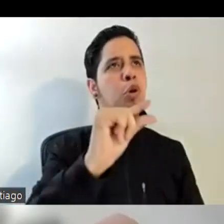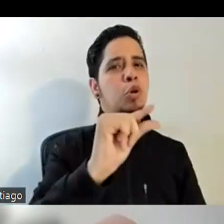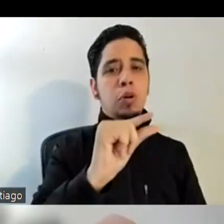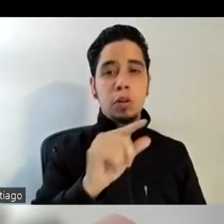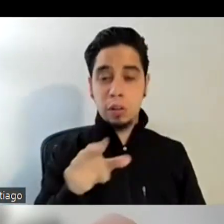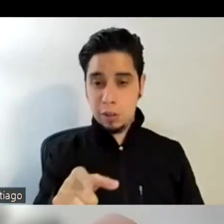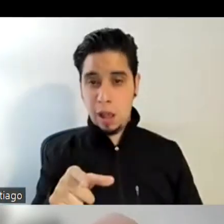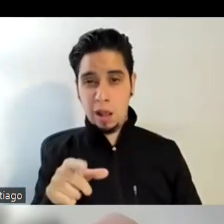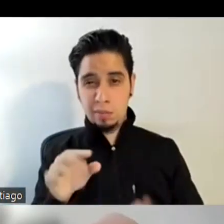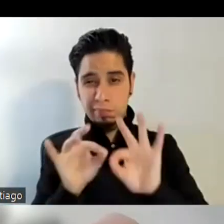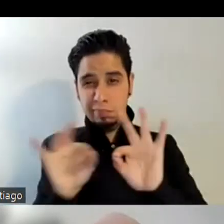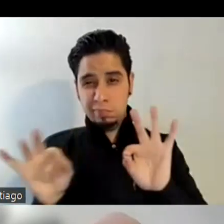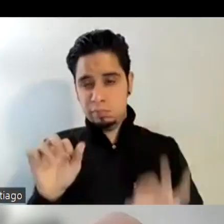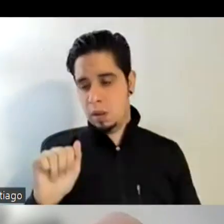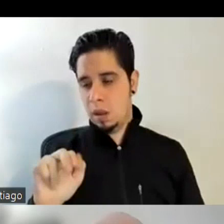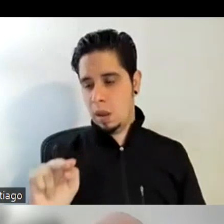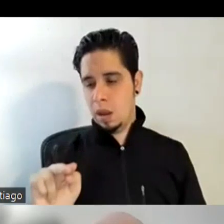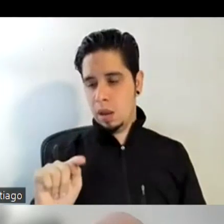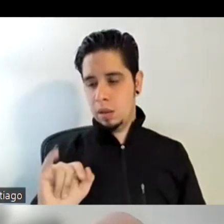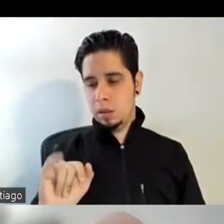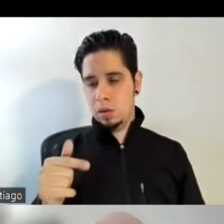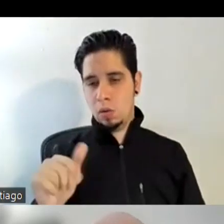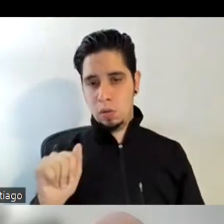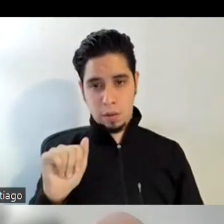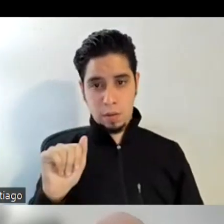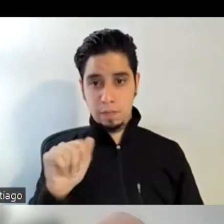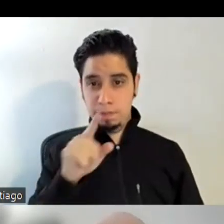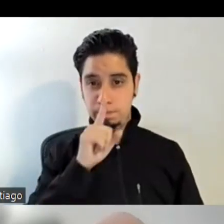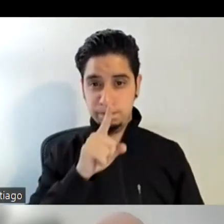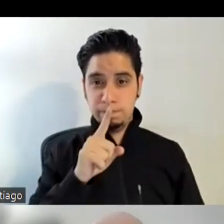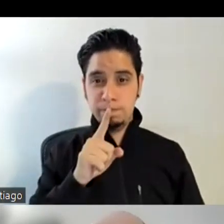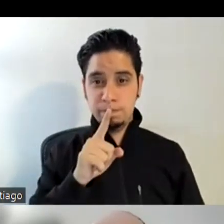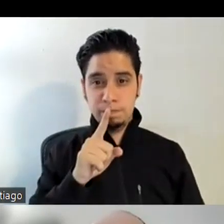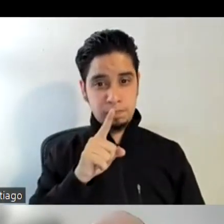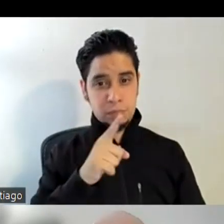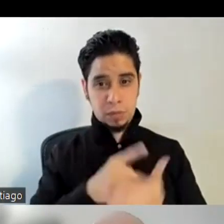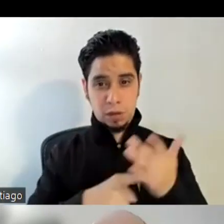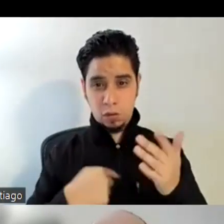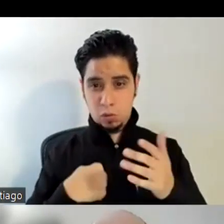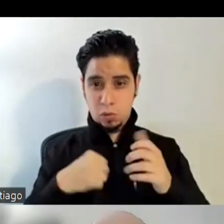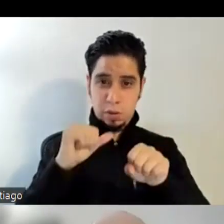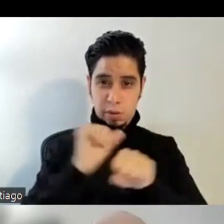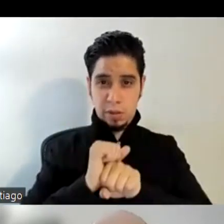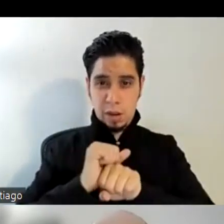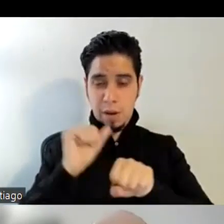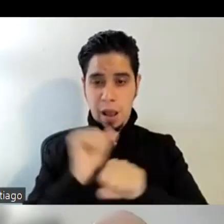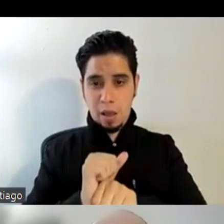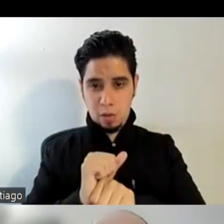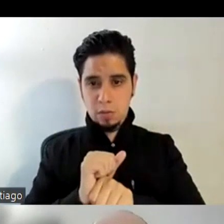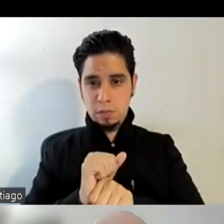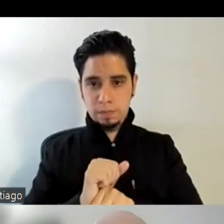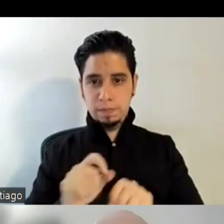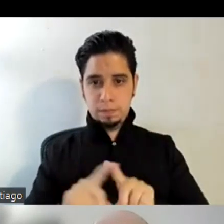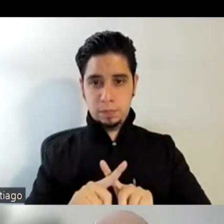de Antígona, que es la línea que utilizo como punto de partida del coro, del coro que yo he trabajado completamente distinto al coro de